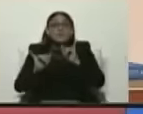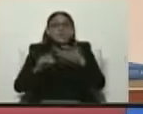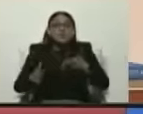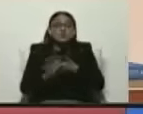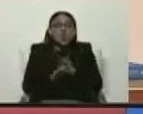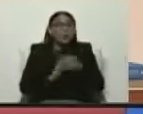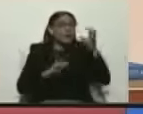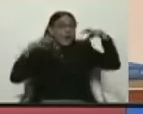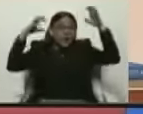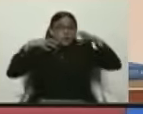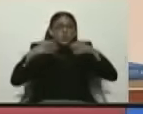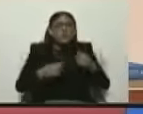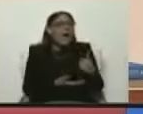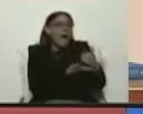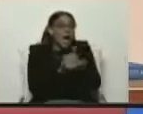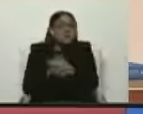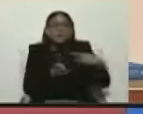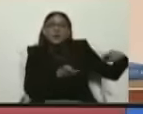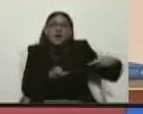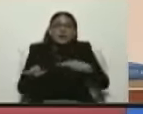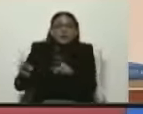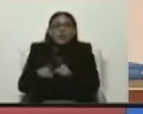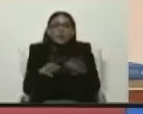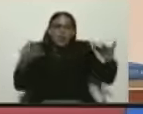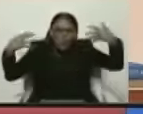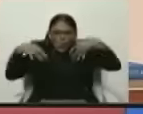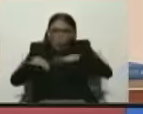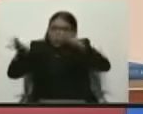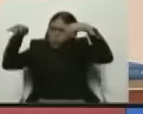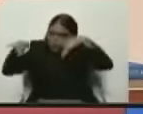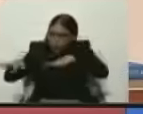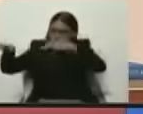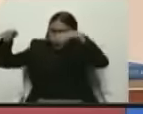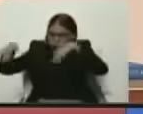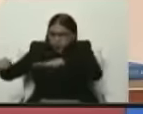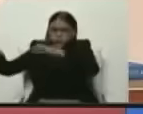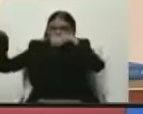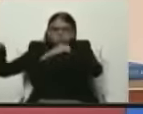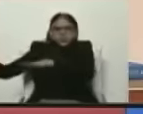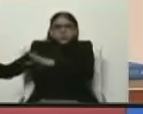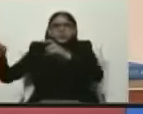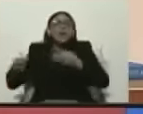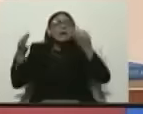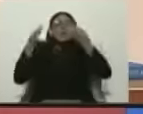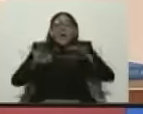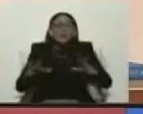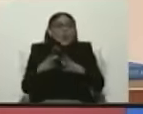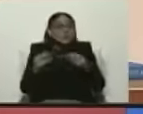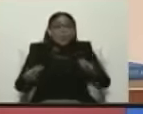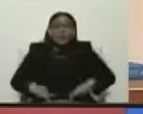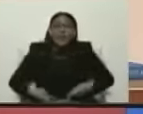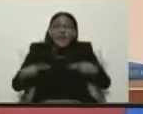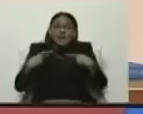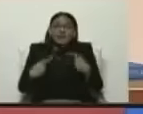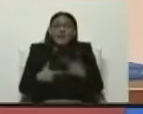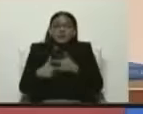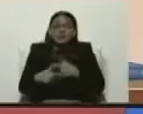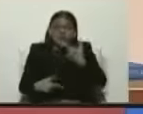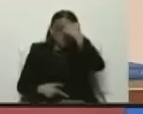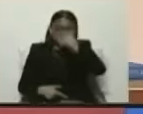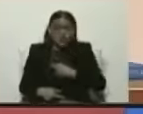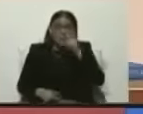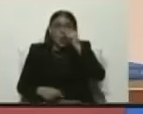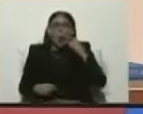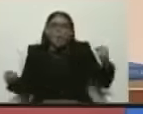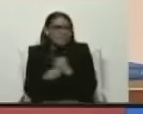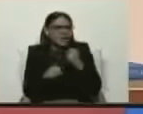que empujan es al río, ¿hacia dónde? Hacia el cauce que tenían en natural de toda la vida, y que el hombre, por razones de